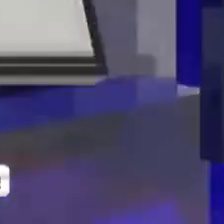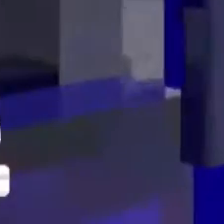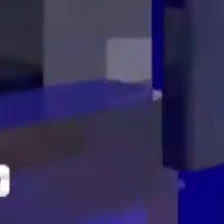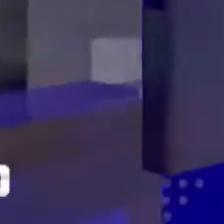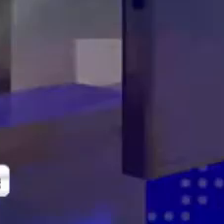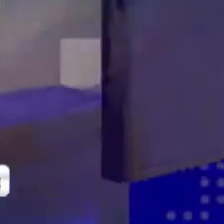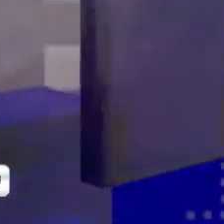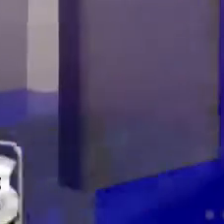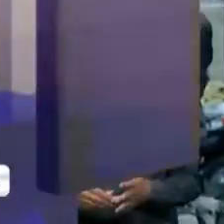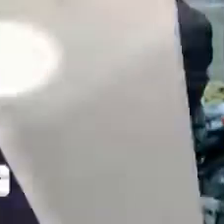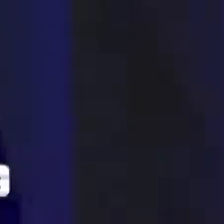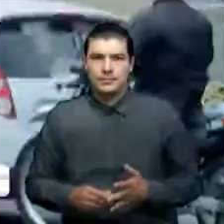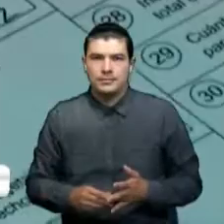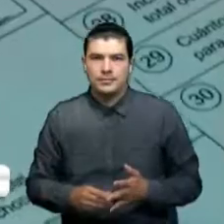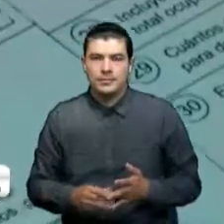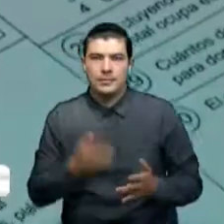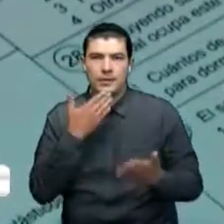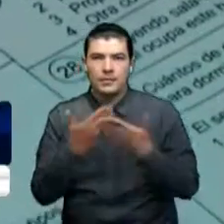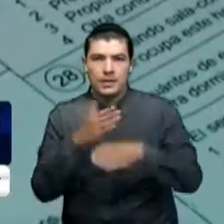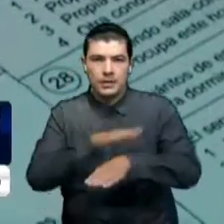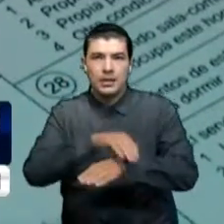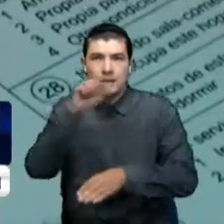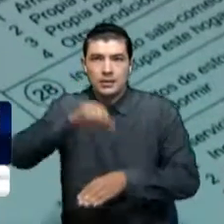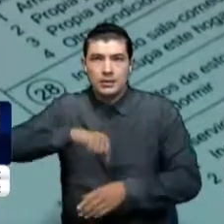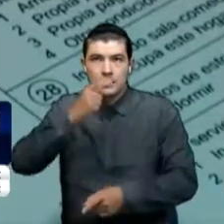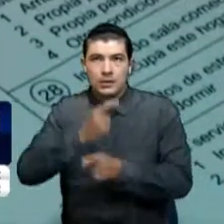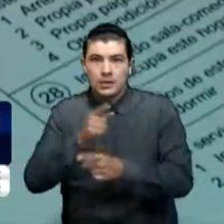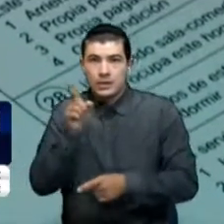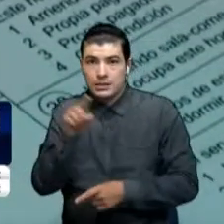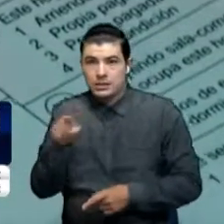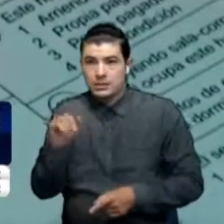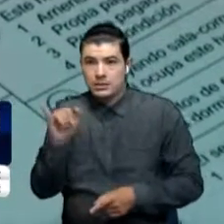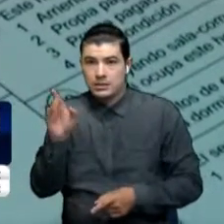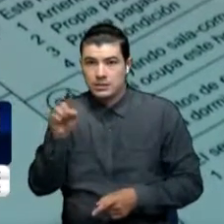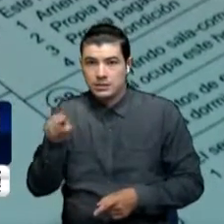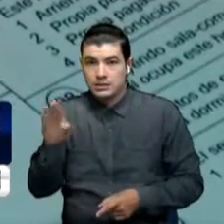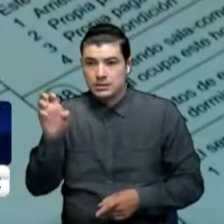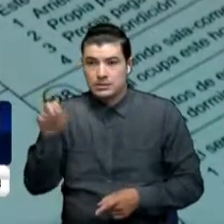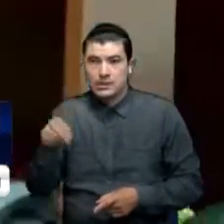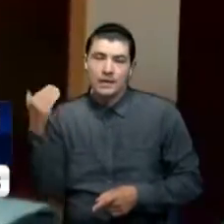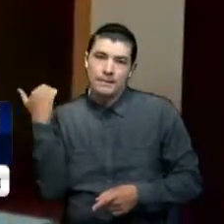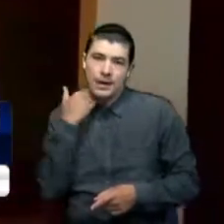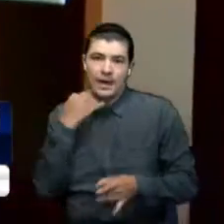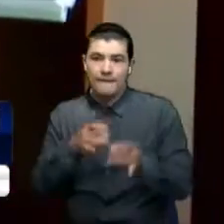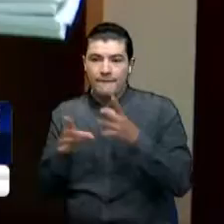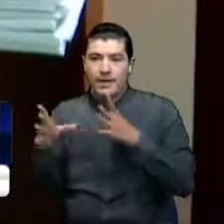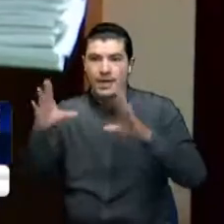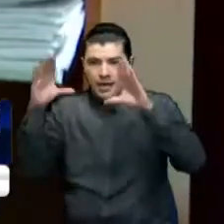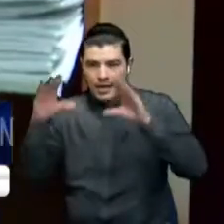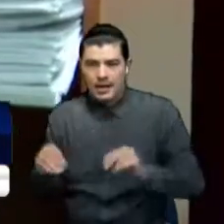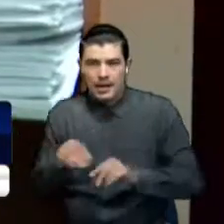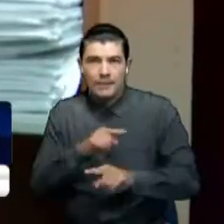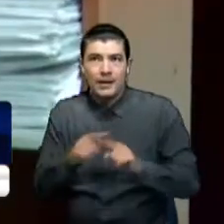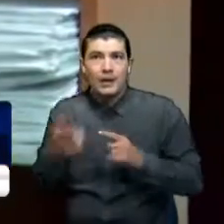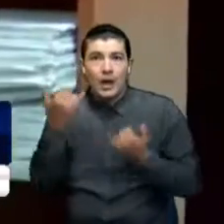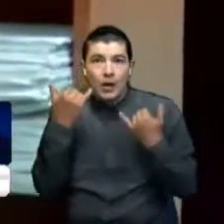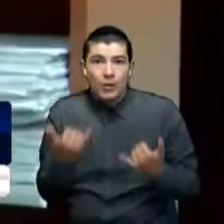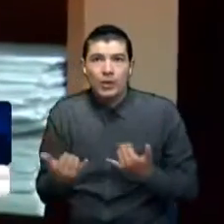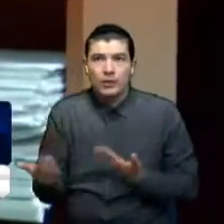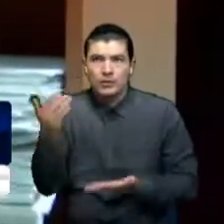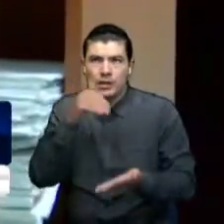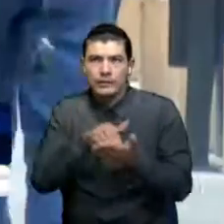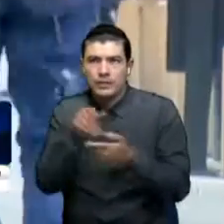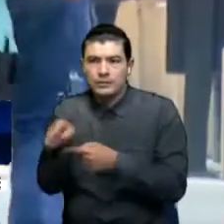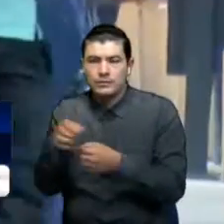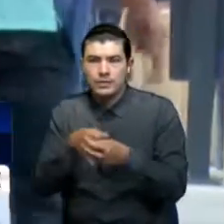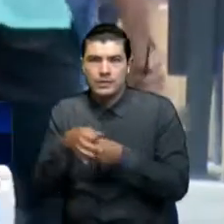así es el sisbén ha caducado por eso el gobierno nacional le ha dicho a las familias colombianas que deben nuevamente ser encuestadas para el caso